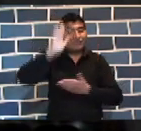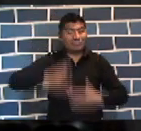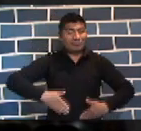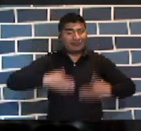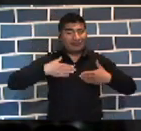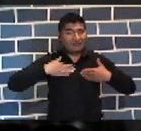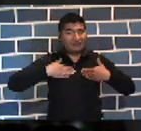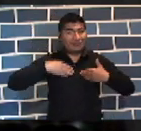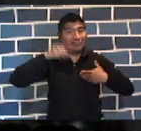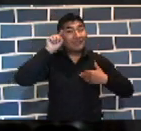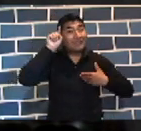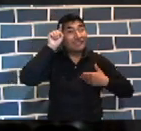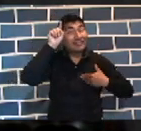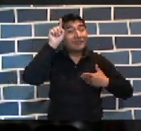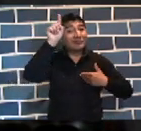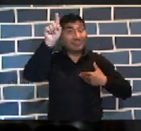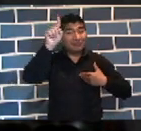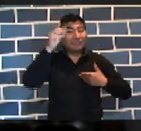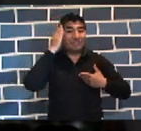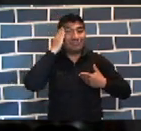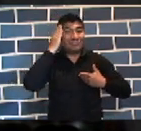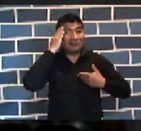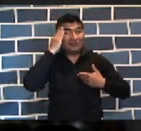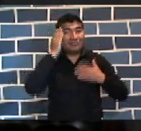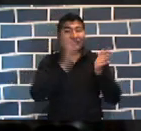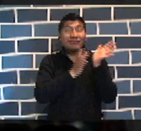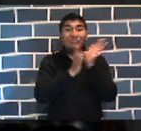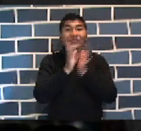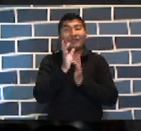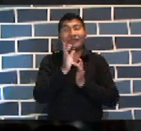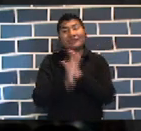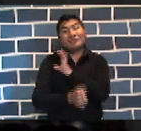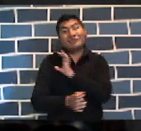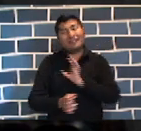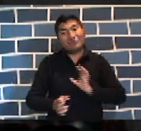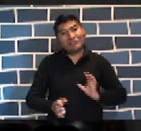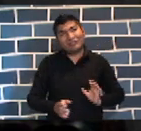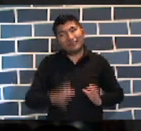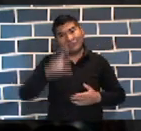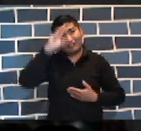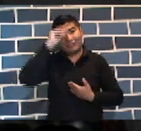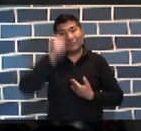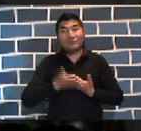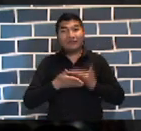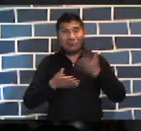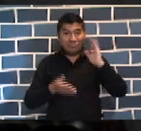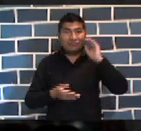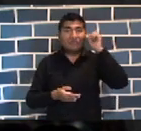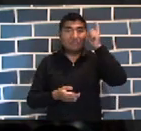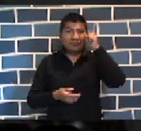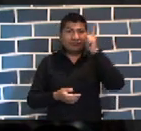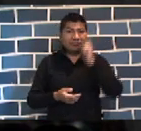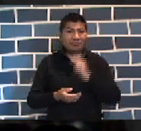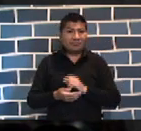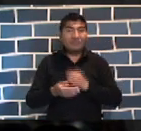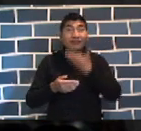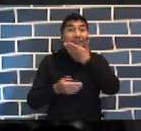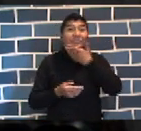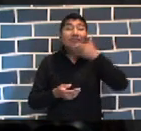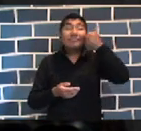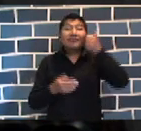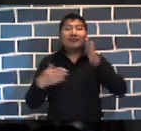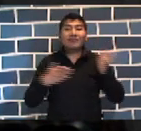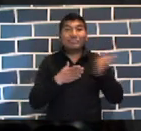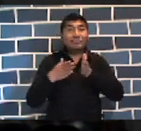Ese hombre, como bien sabemos, fue Jesucristo, el Hijo de Dios. El mejor